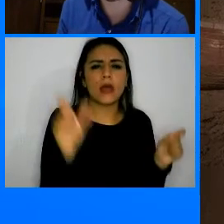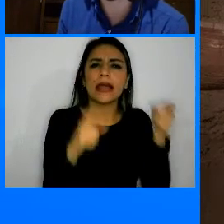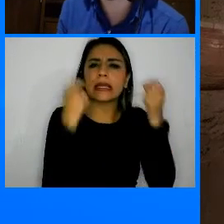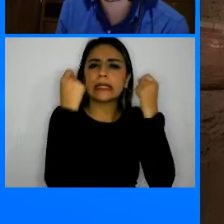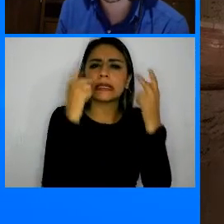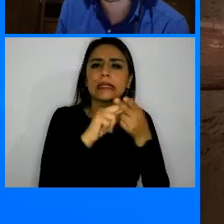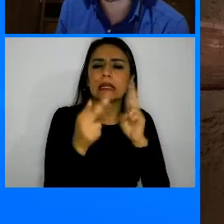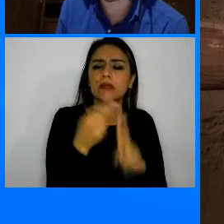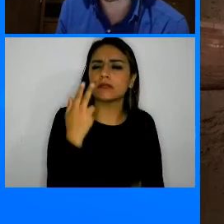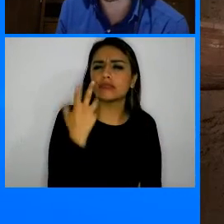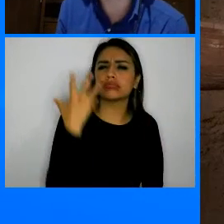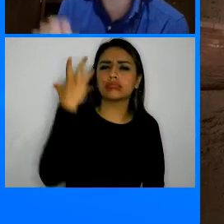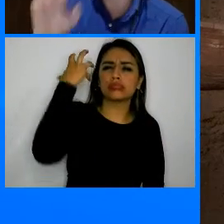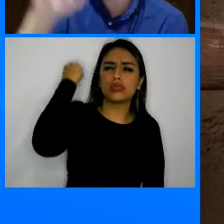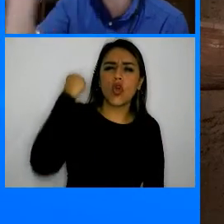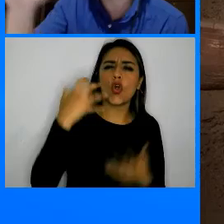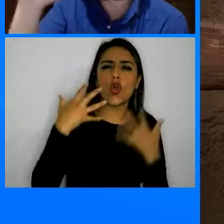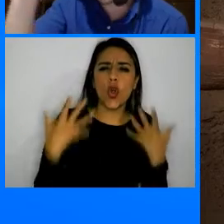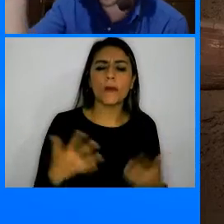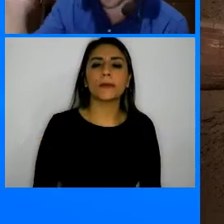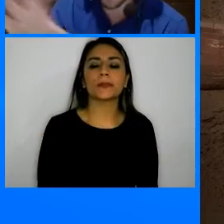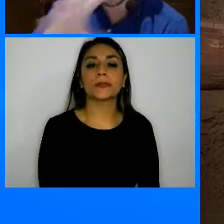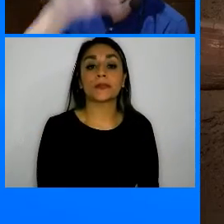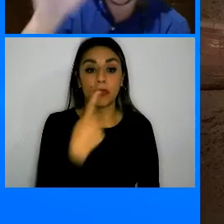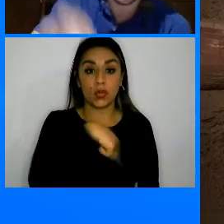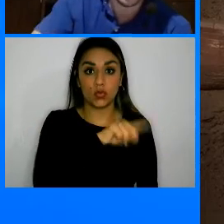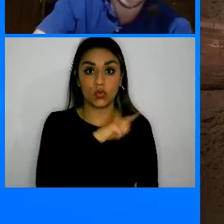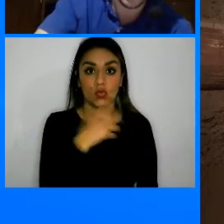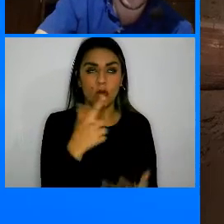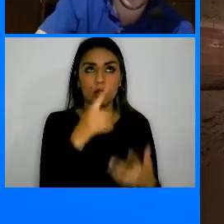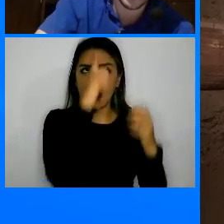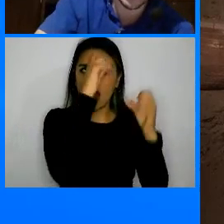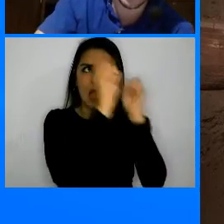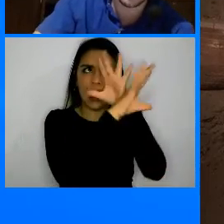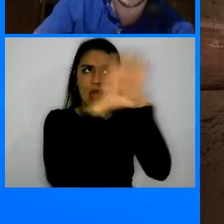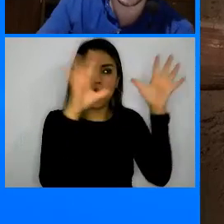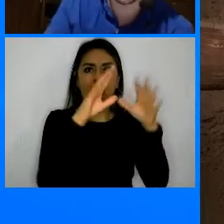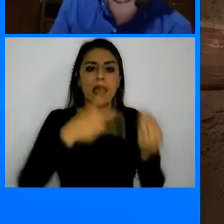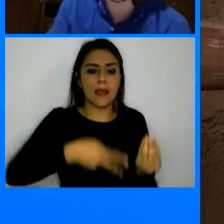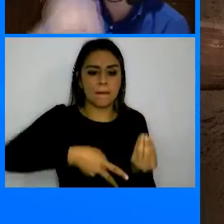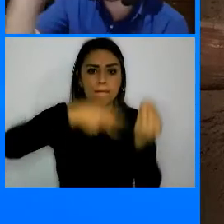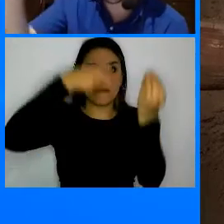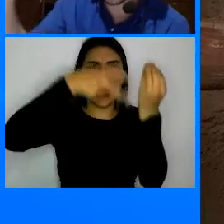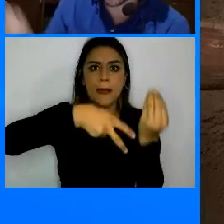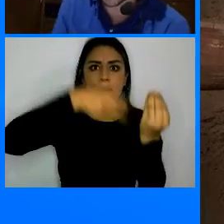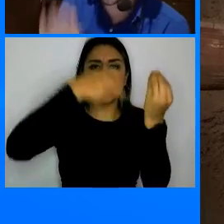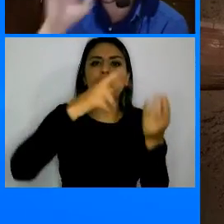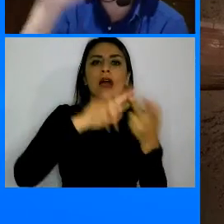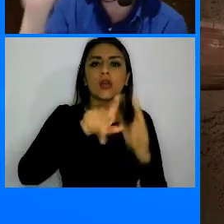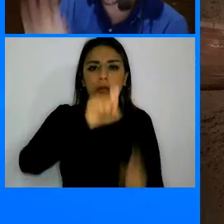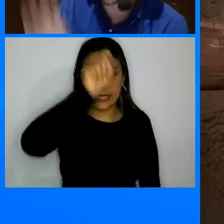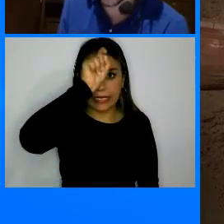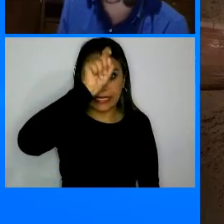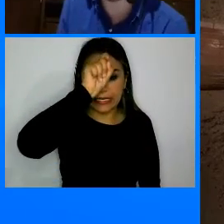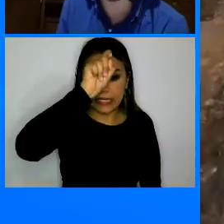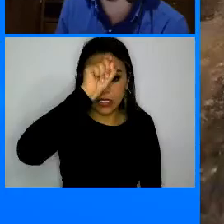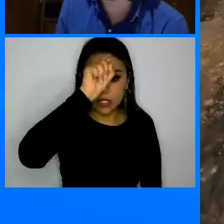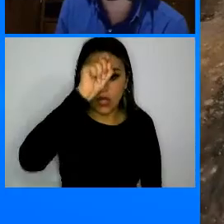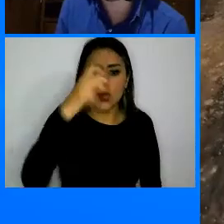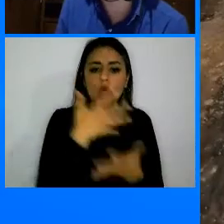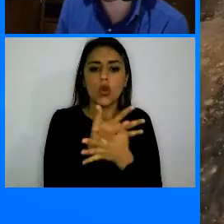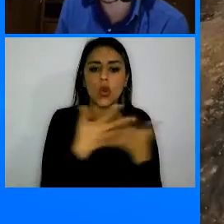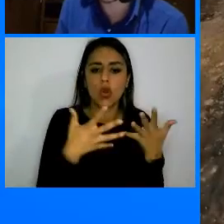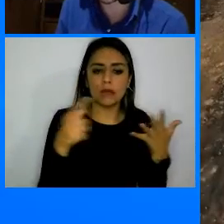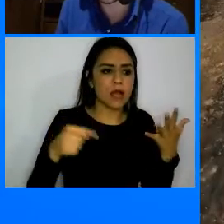el pasado. Y nosotros tenemos este imaginario de que la arqueología se da en Egipto y en sitios muy específicos,